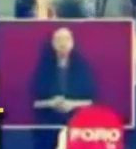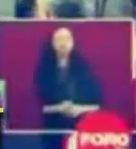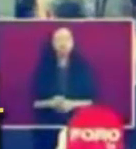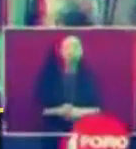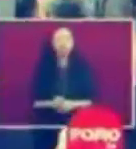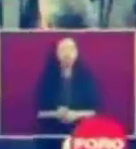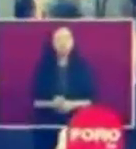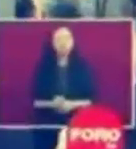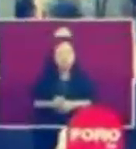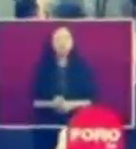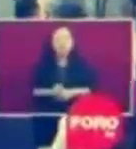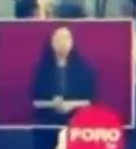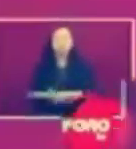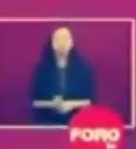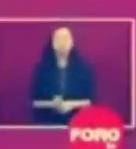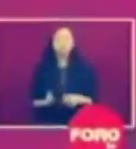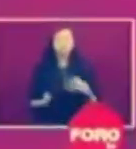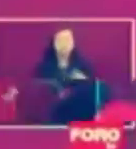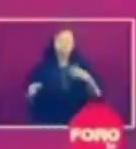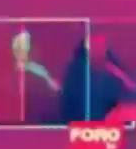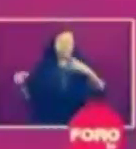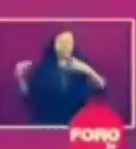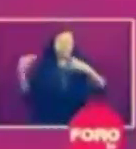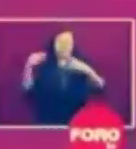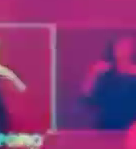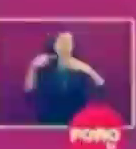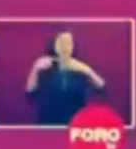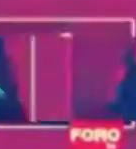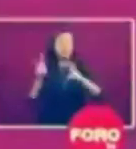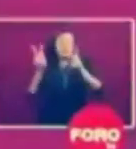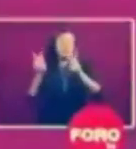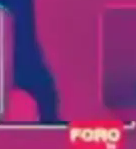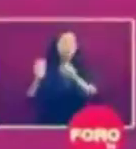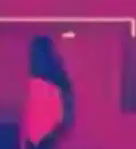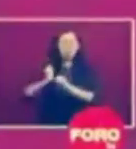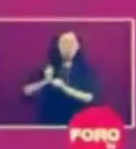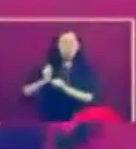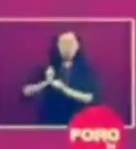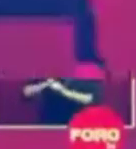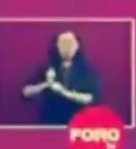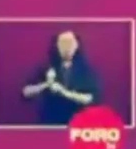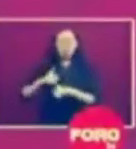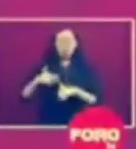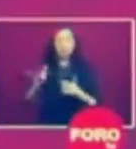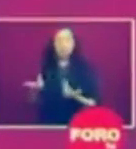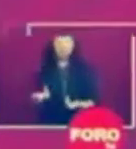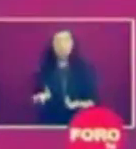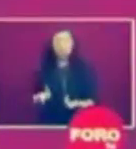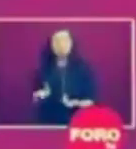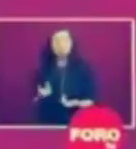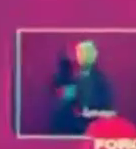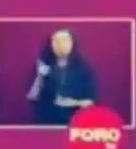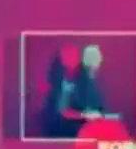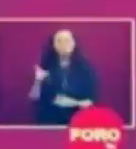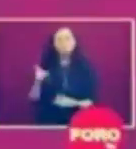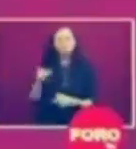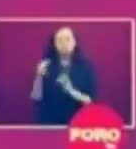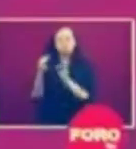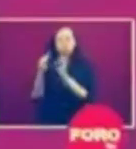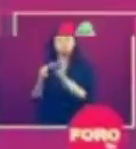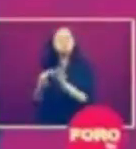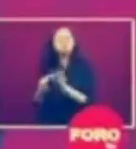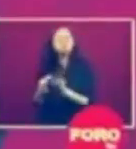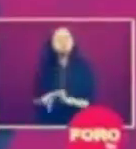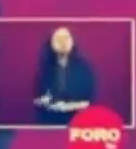acerca de la actitud de los soldados, fue muy responsable su